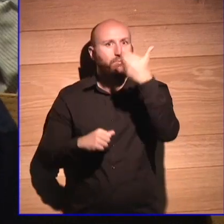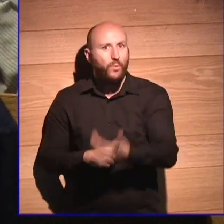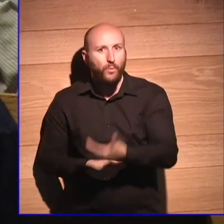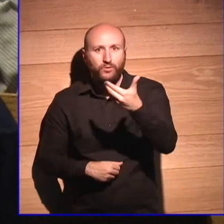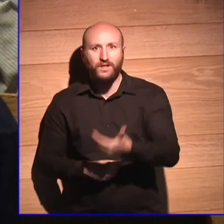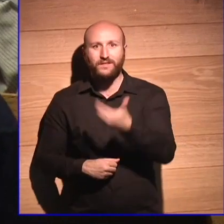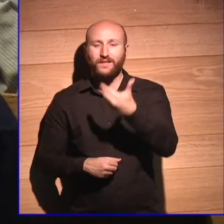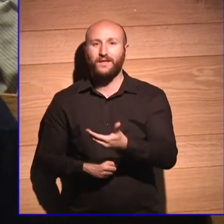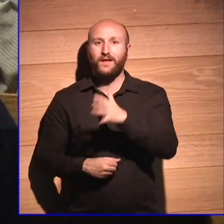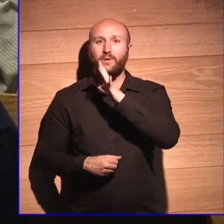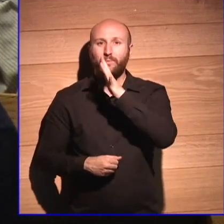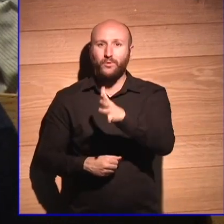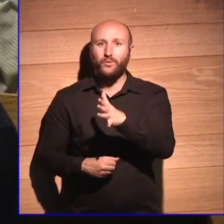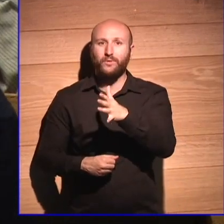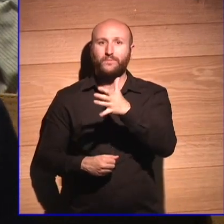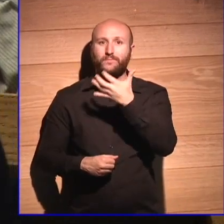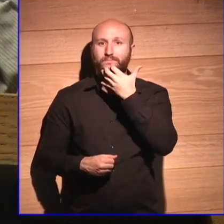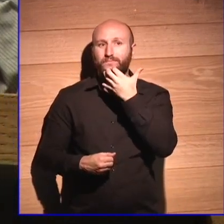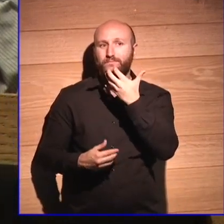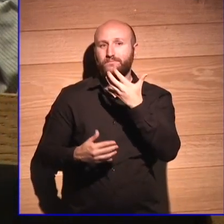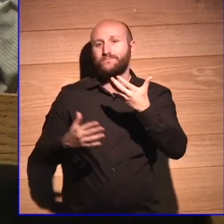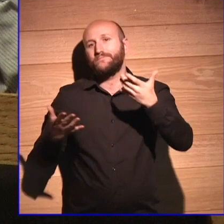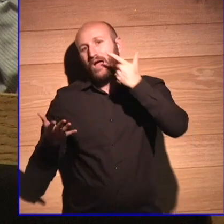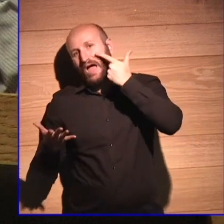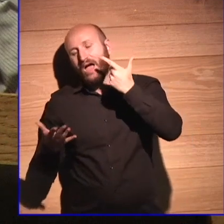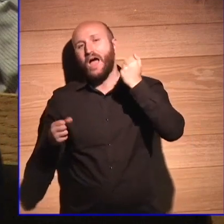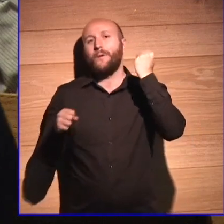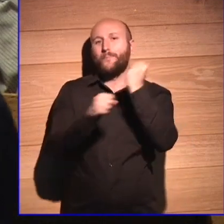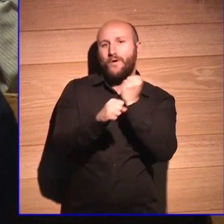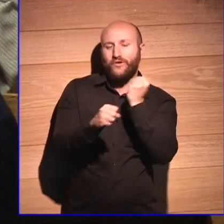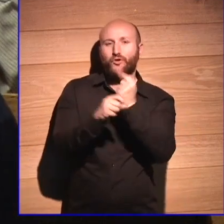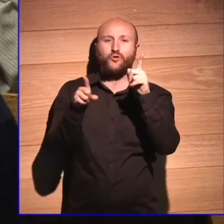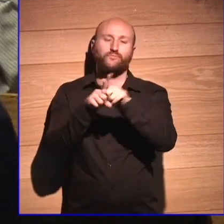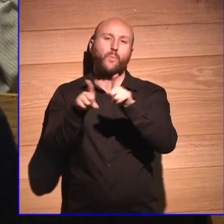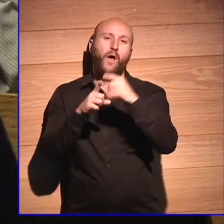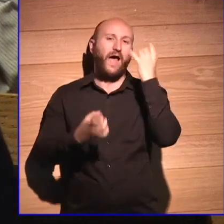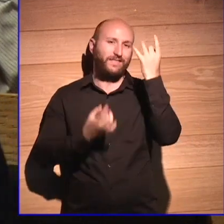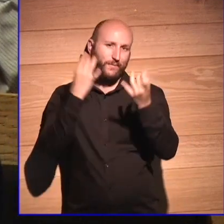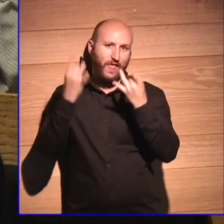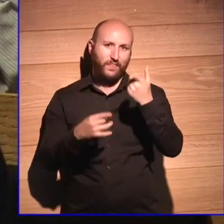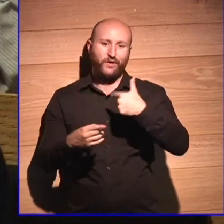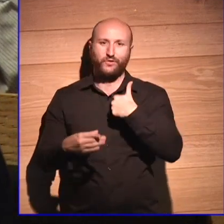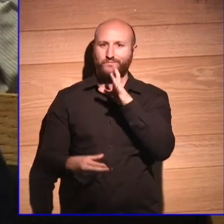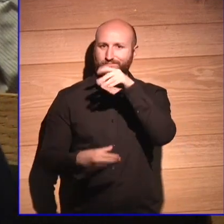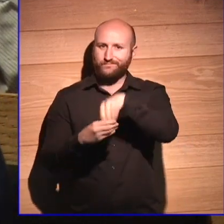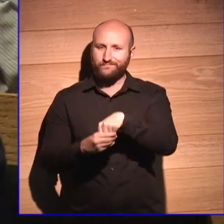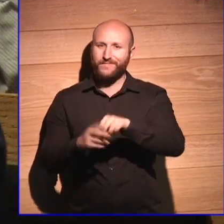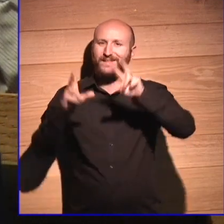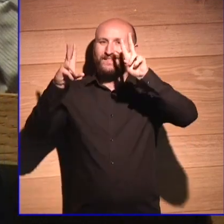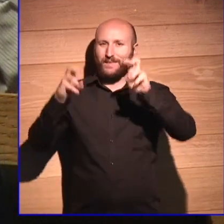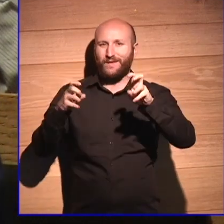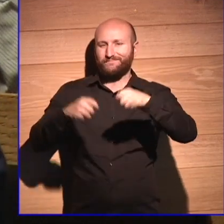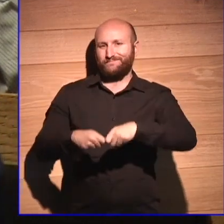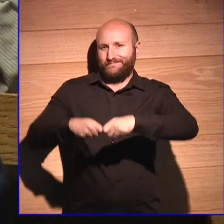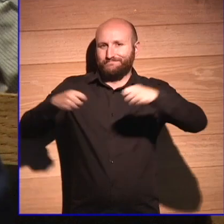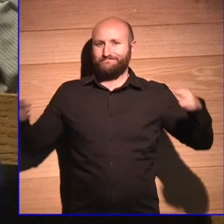sea, yo... Bueno, más que profesión es mi actividad, digamos. Yo estoy muy metido en los temas de extensión